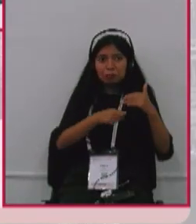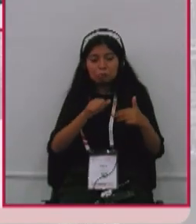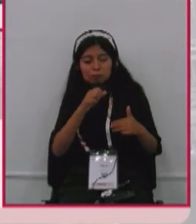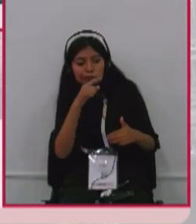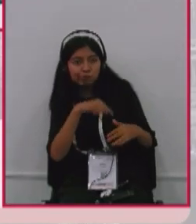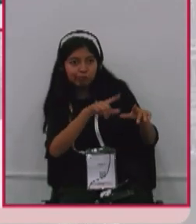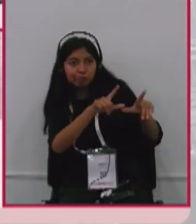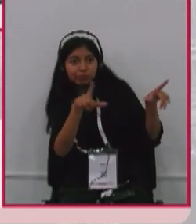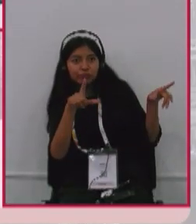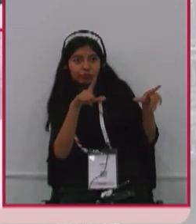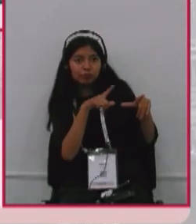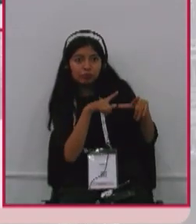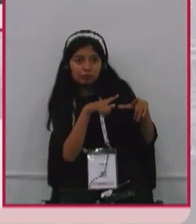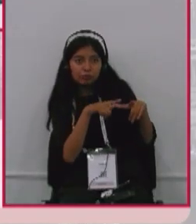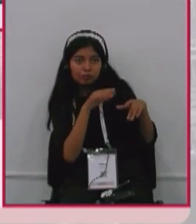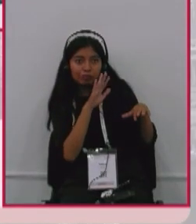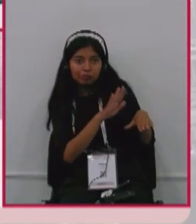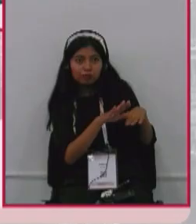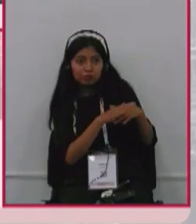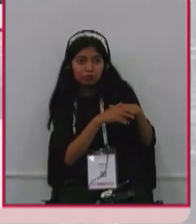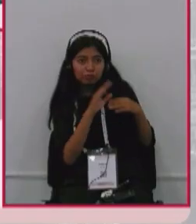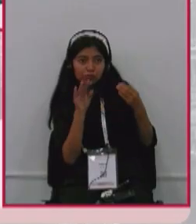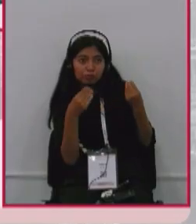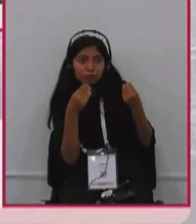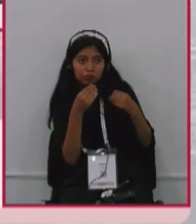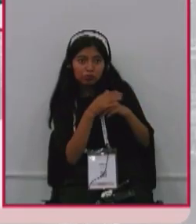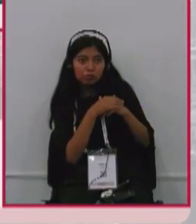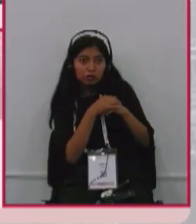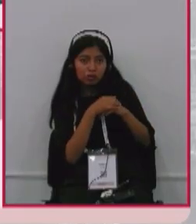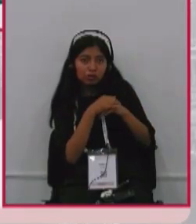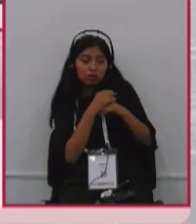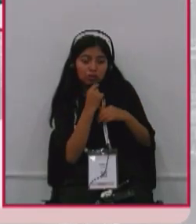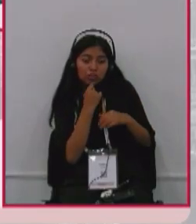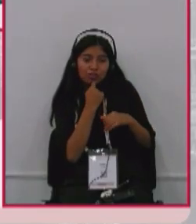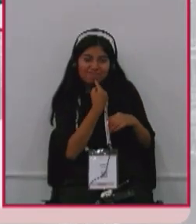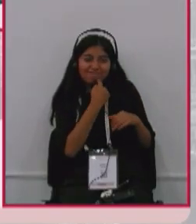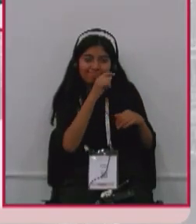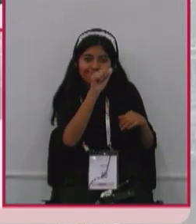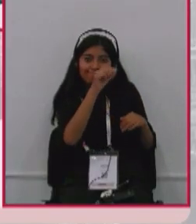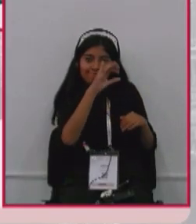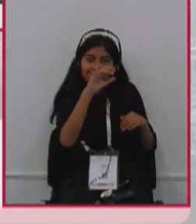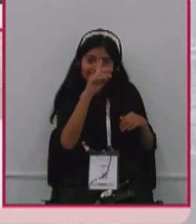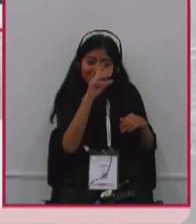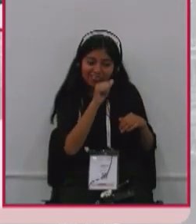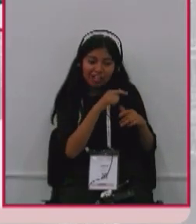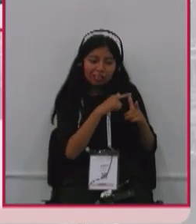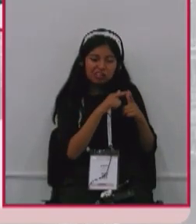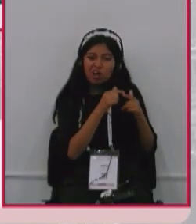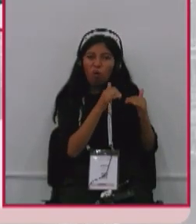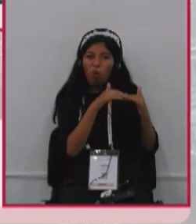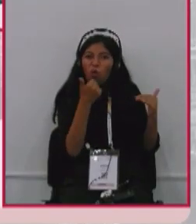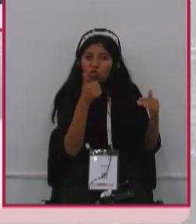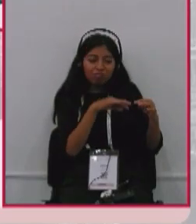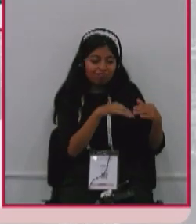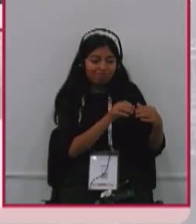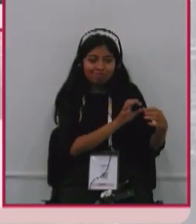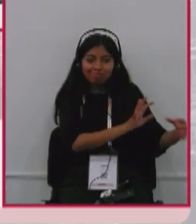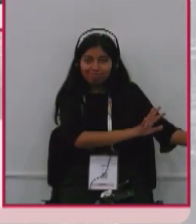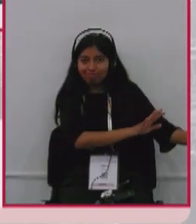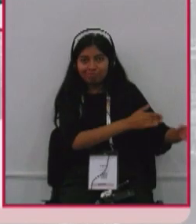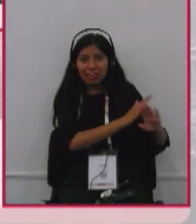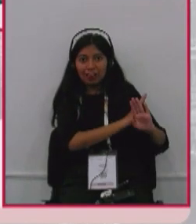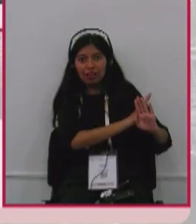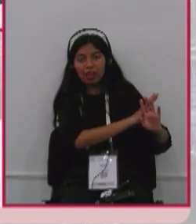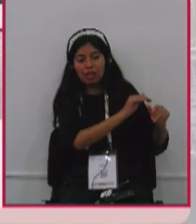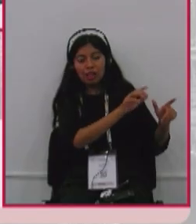zona de acá porque está ácida quizás. Entonces yo puedo evitar esa zona porque les comentaba que aislamos